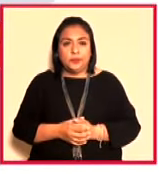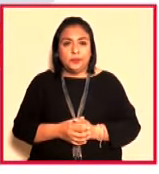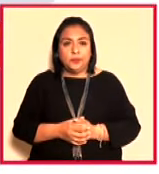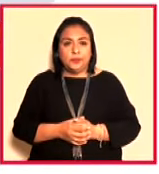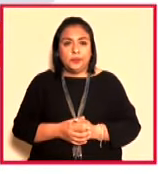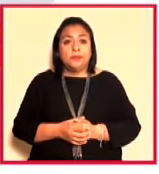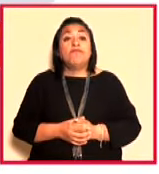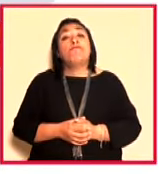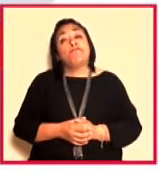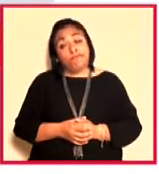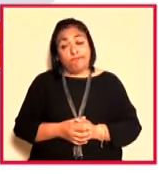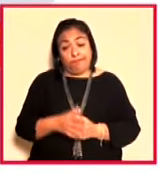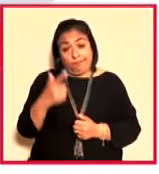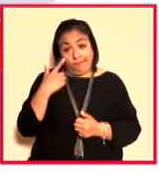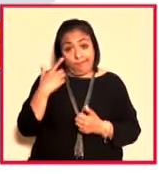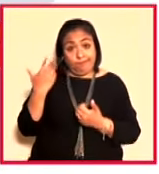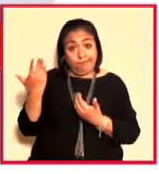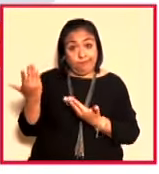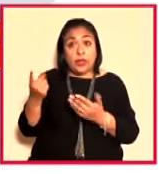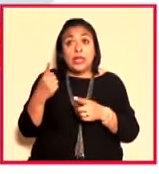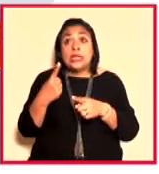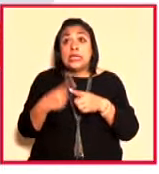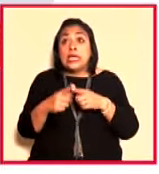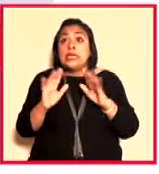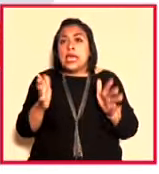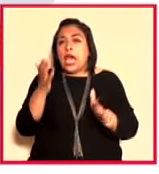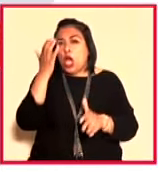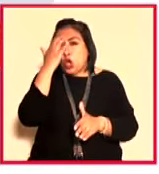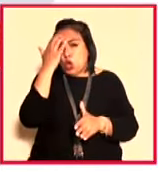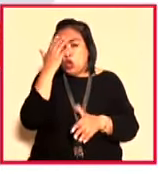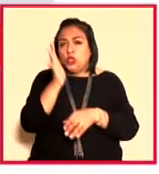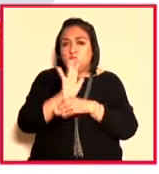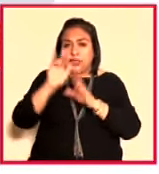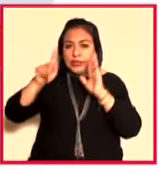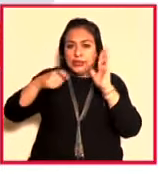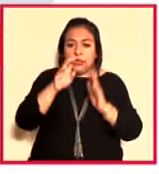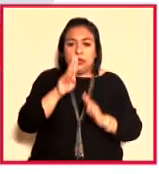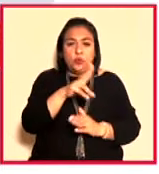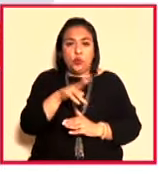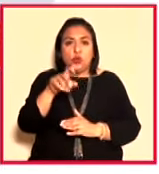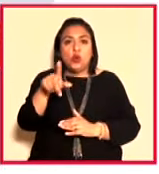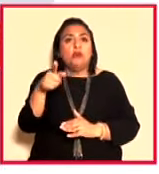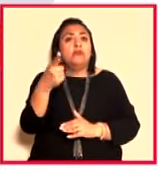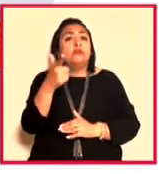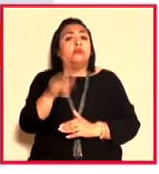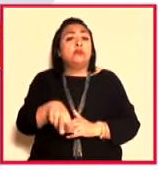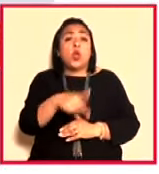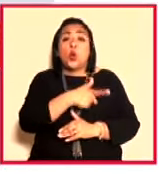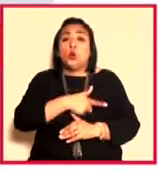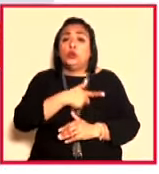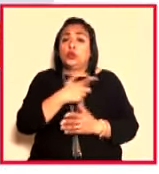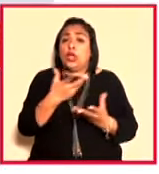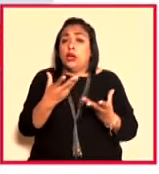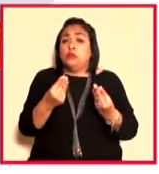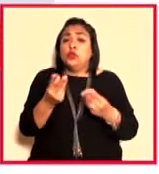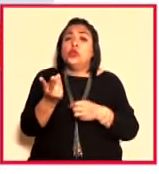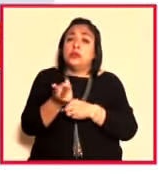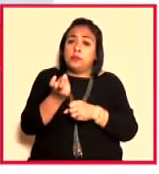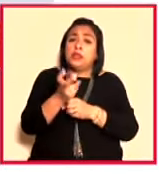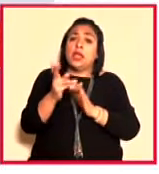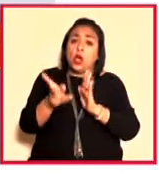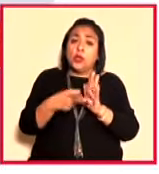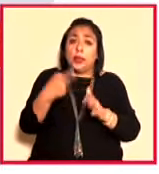Bueno, pues ahí lo tienen. Quienes ya conocen un poco de la cinematografía de Luis Buñuel, la van a disfrutar muchísimo y les va a invitar a volver a ver sus